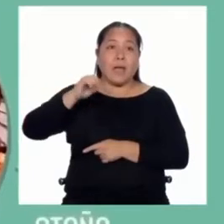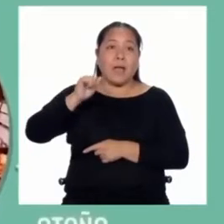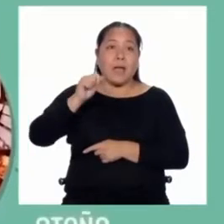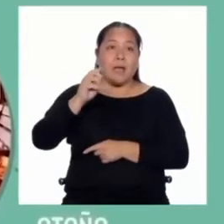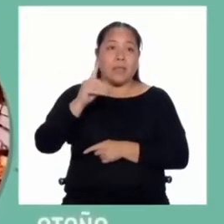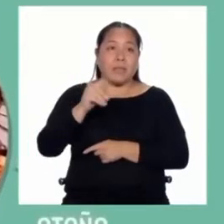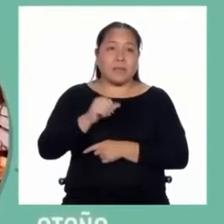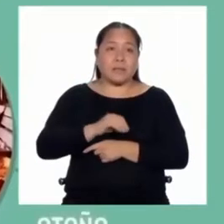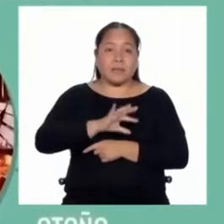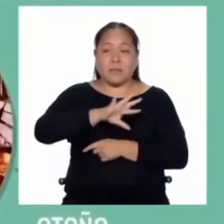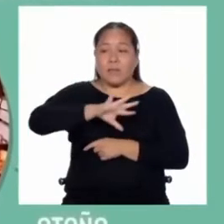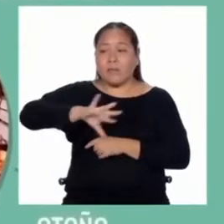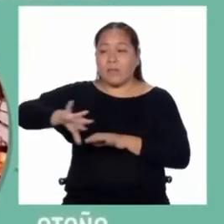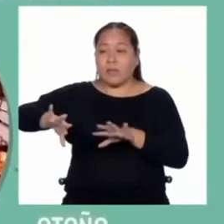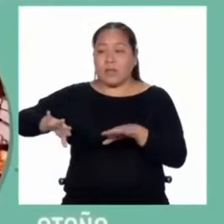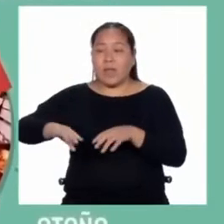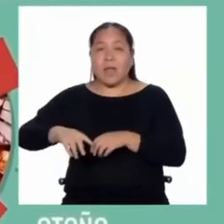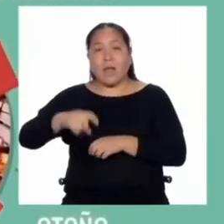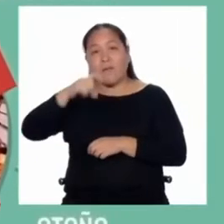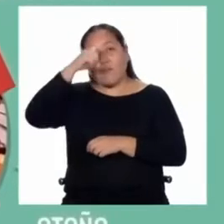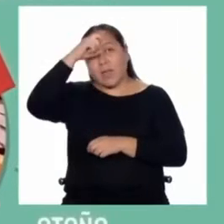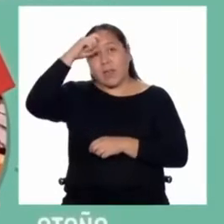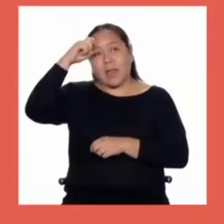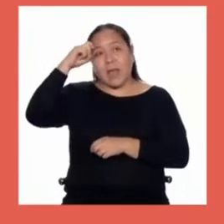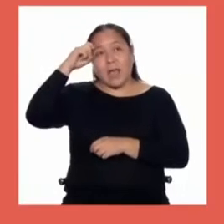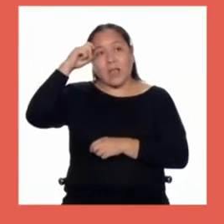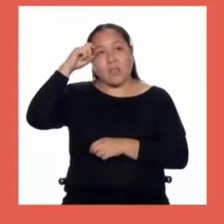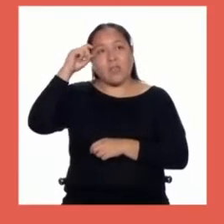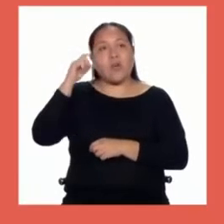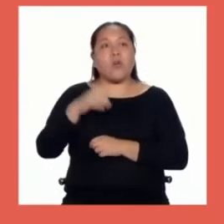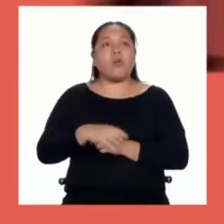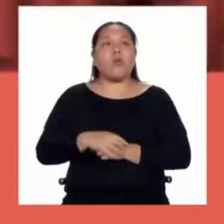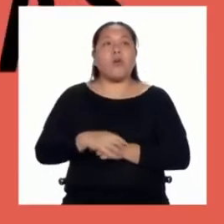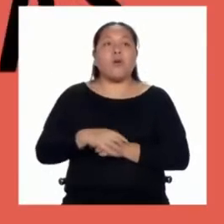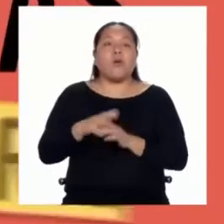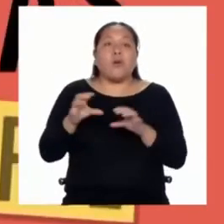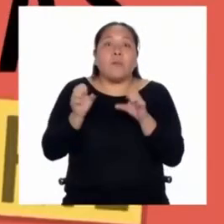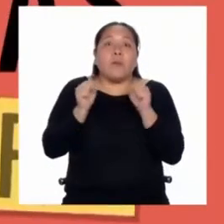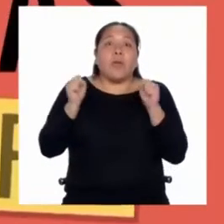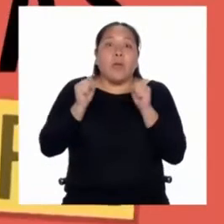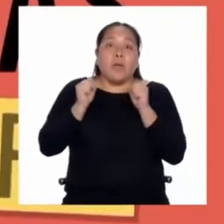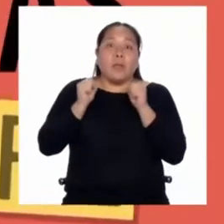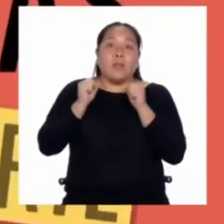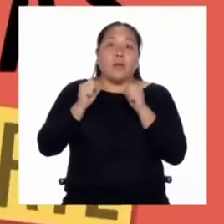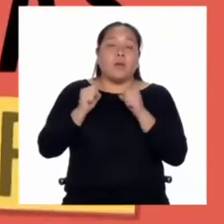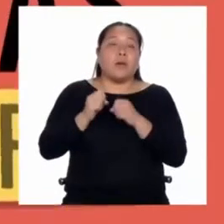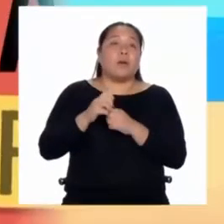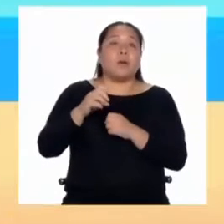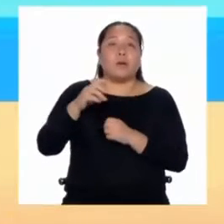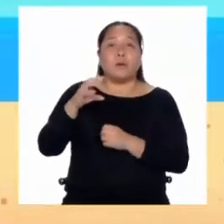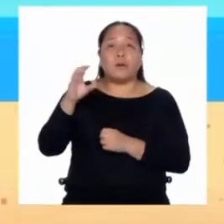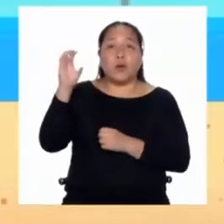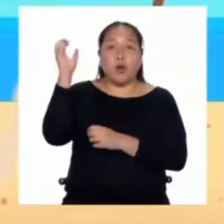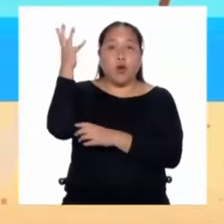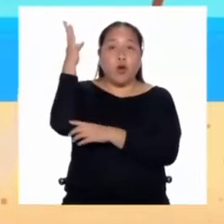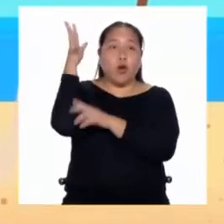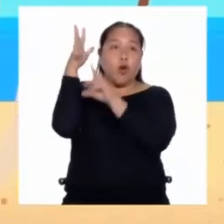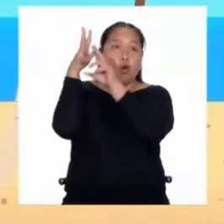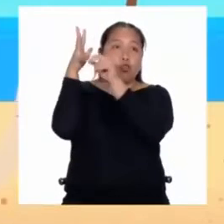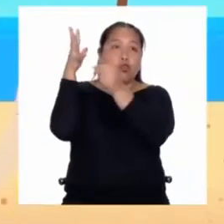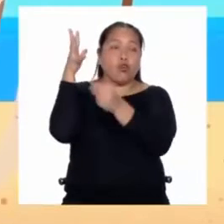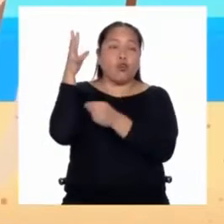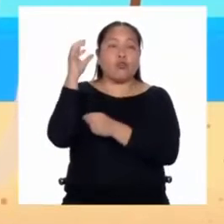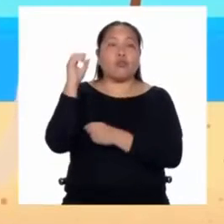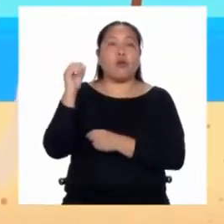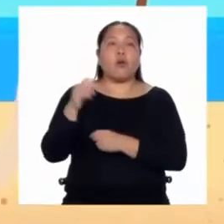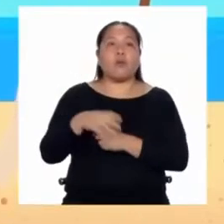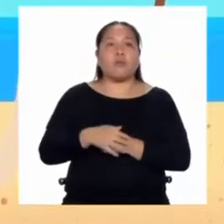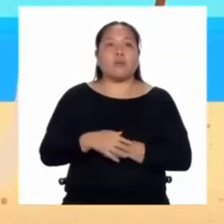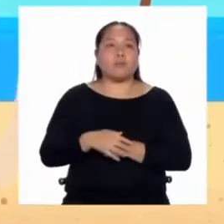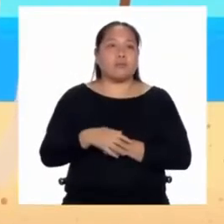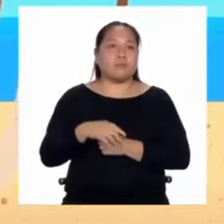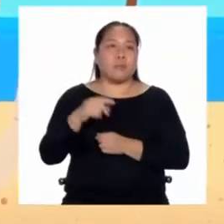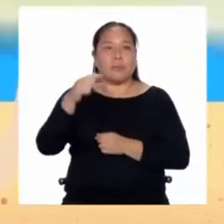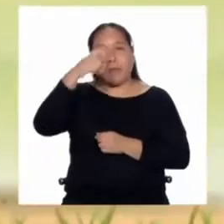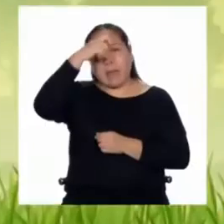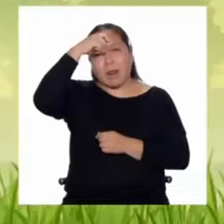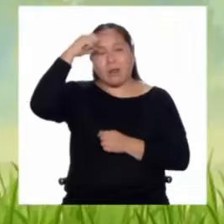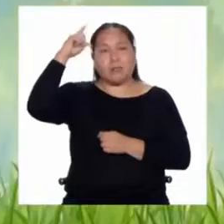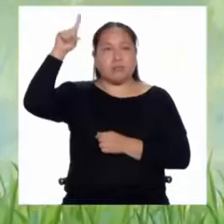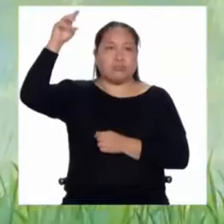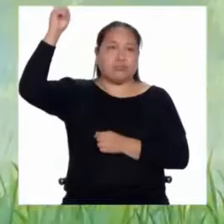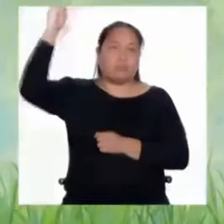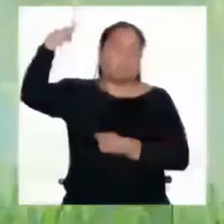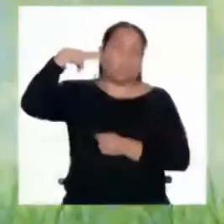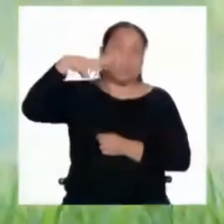invierno, verano, otoño y primavera. En estas zonas no podrías confundirte, ya que en verano hay sol,